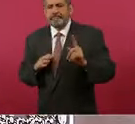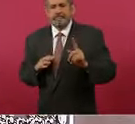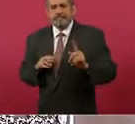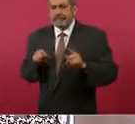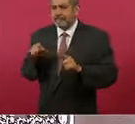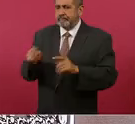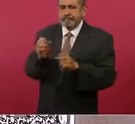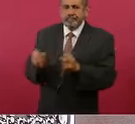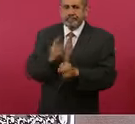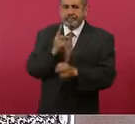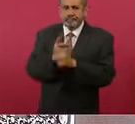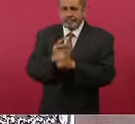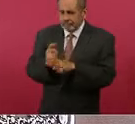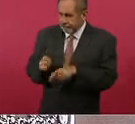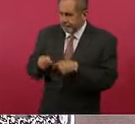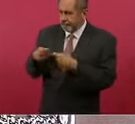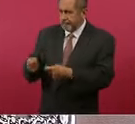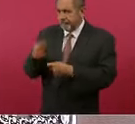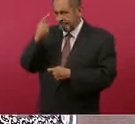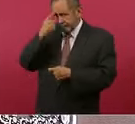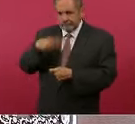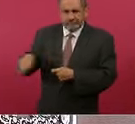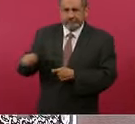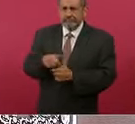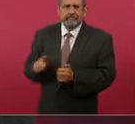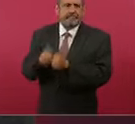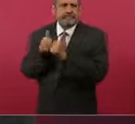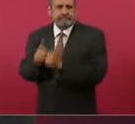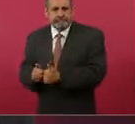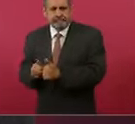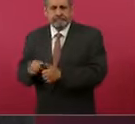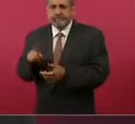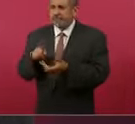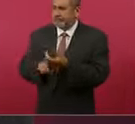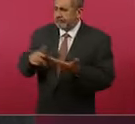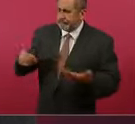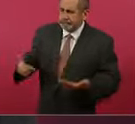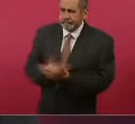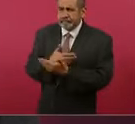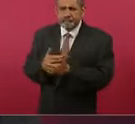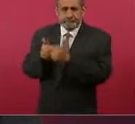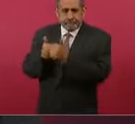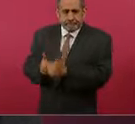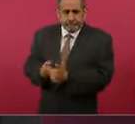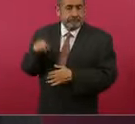crear oportunidades en los lugares de origen de la gente,